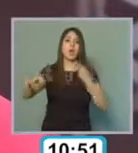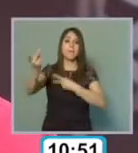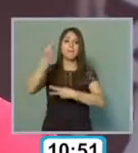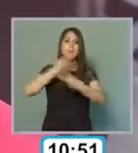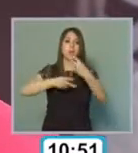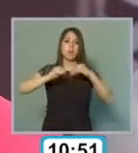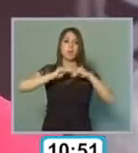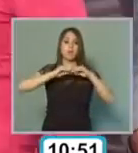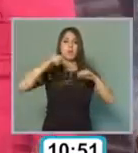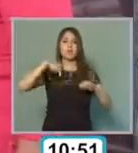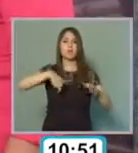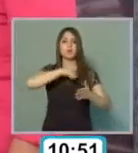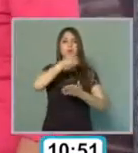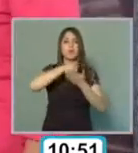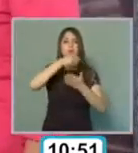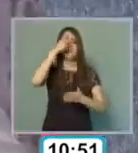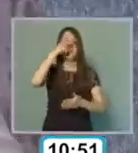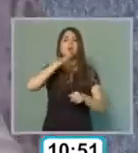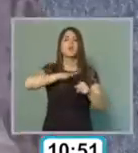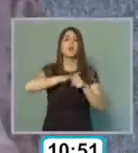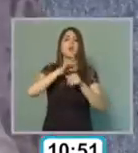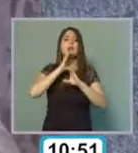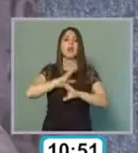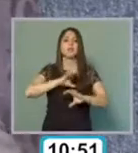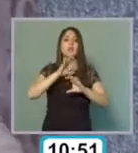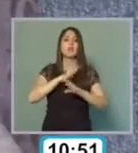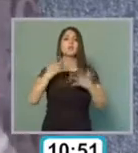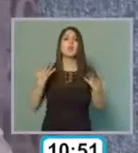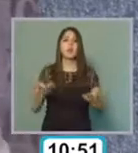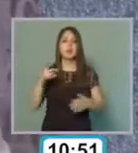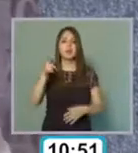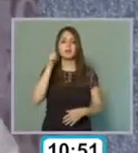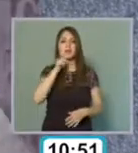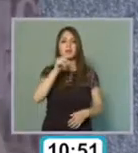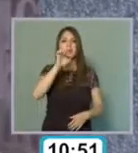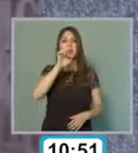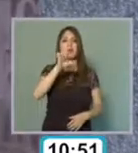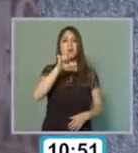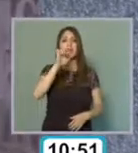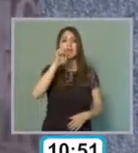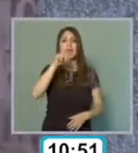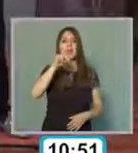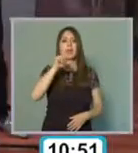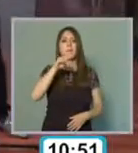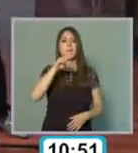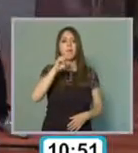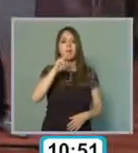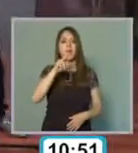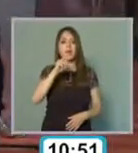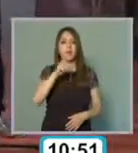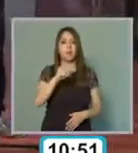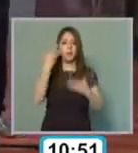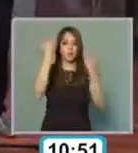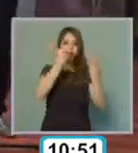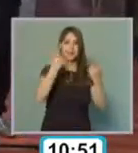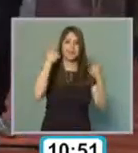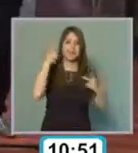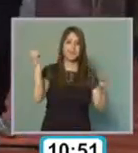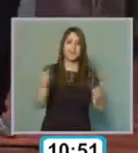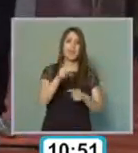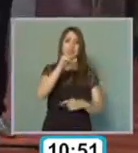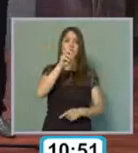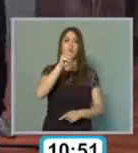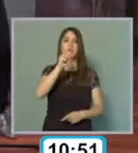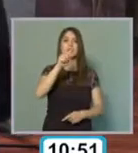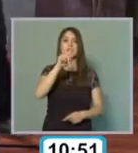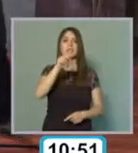Pero ahorita, ¿qué nos van a cantar? Pues ahorita vamos a cantar el himno de los Titanes, El Enamorado, claro que sí. ¡Ay, papá! Pues vamos a escucharlos. Ellos son los